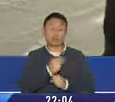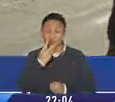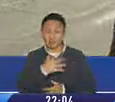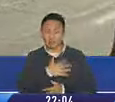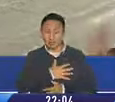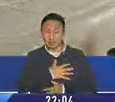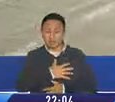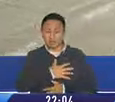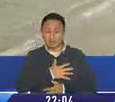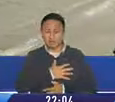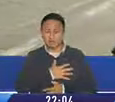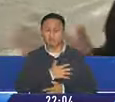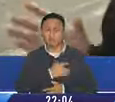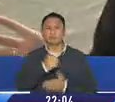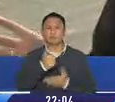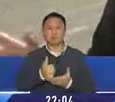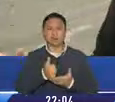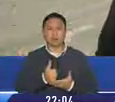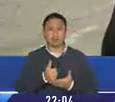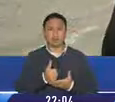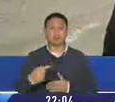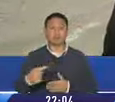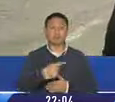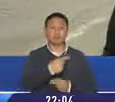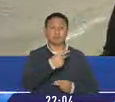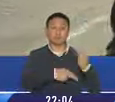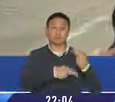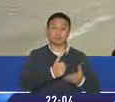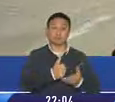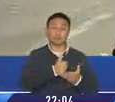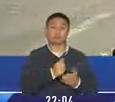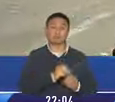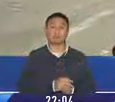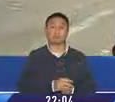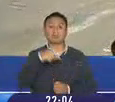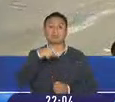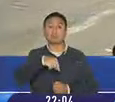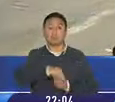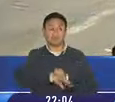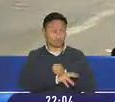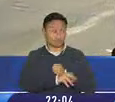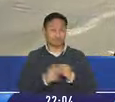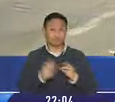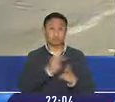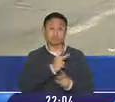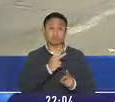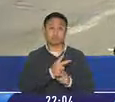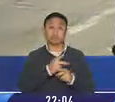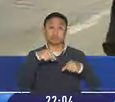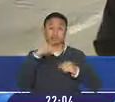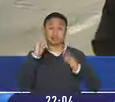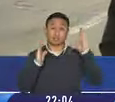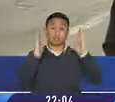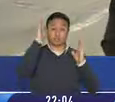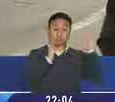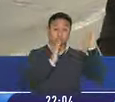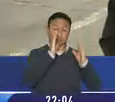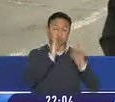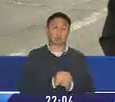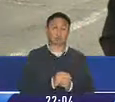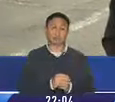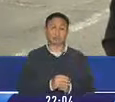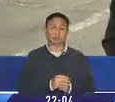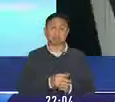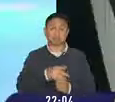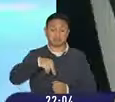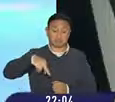que incluso tuvo que recibir ayuda por parte de otros comerciantes. La ola de inseguridad es tal aquí en San Carlos que ni siquiera pueden caminar